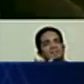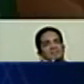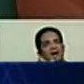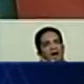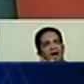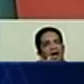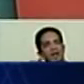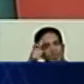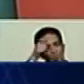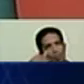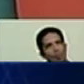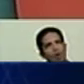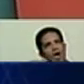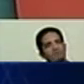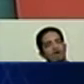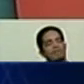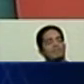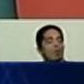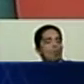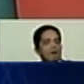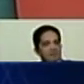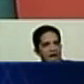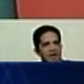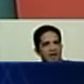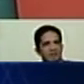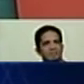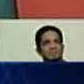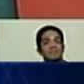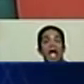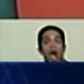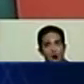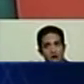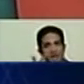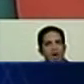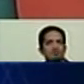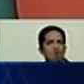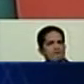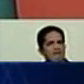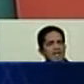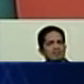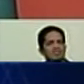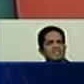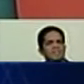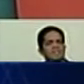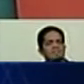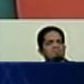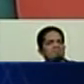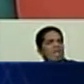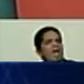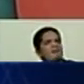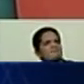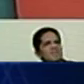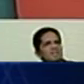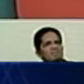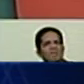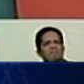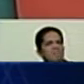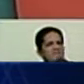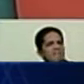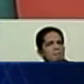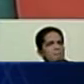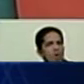de la República Cooperativa de Guyana, que tiene hoy un gobierno debilitado, y debilitado justamente por este tipo de